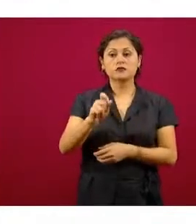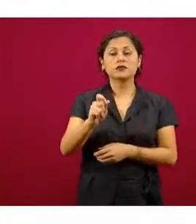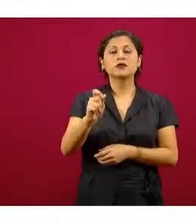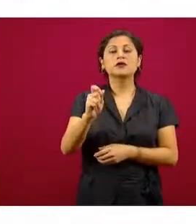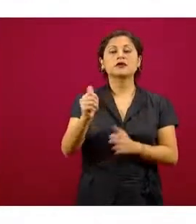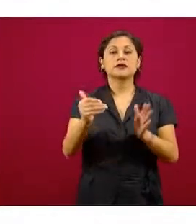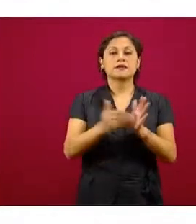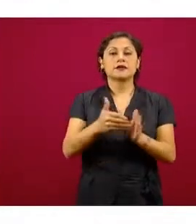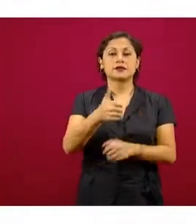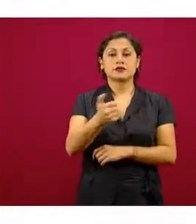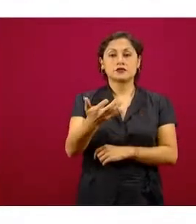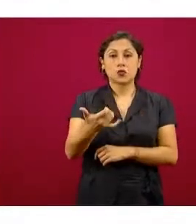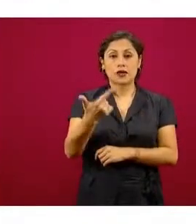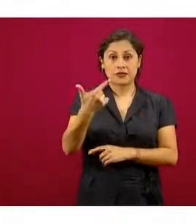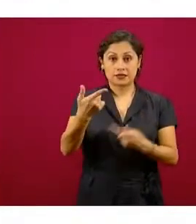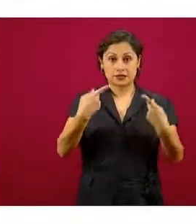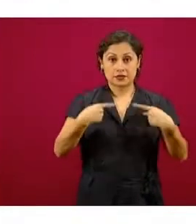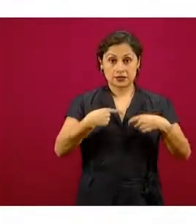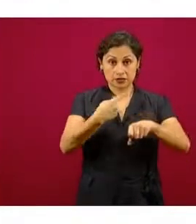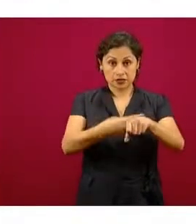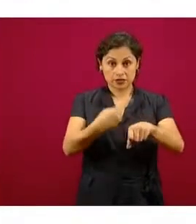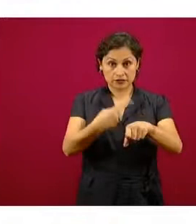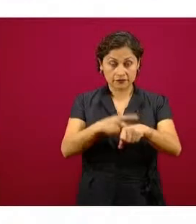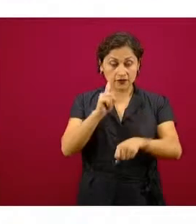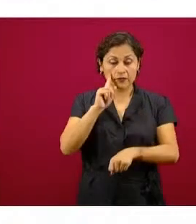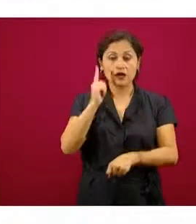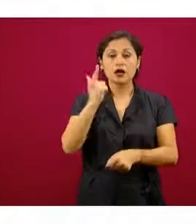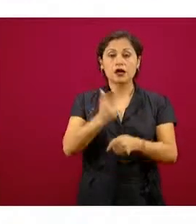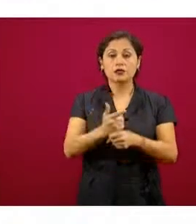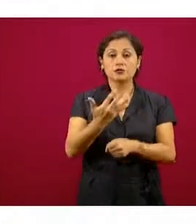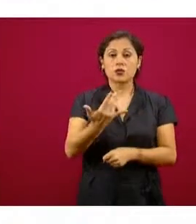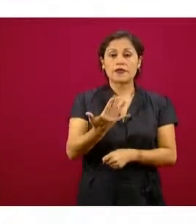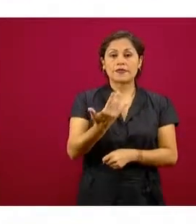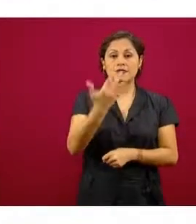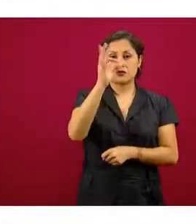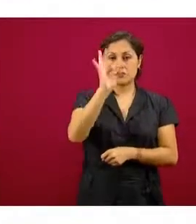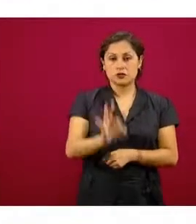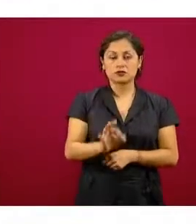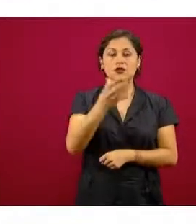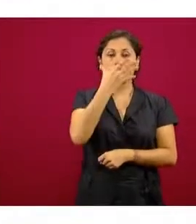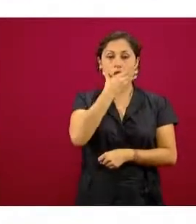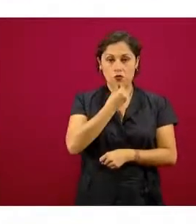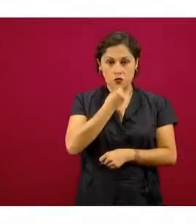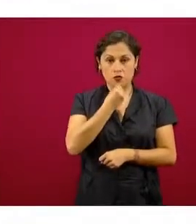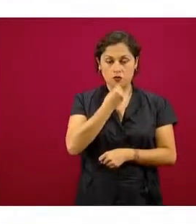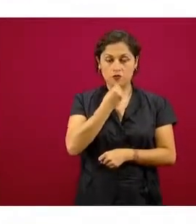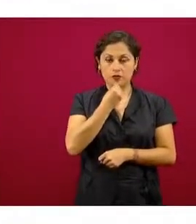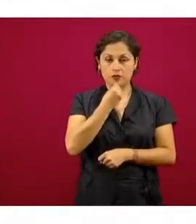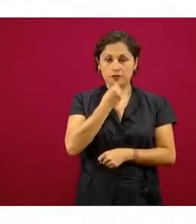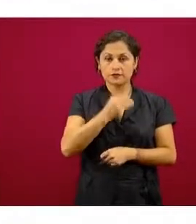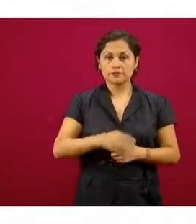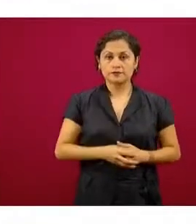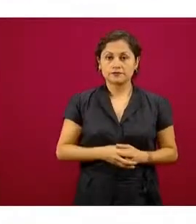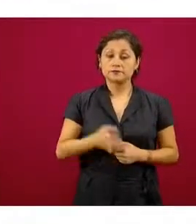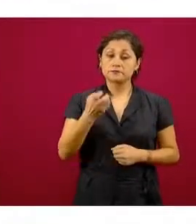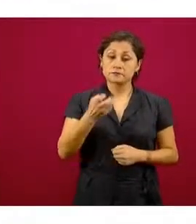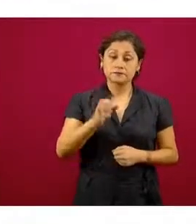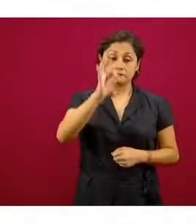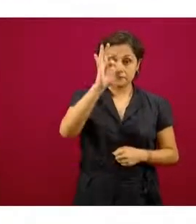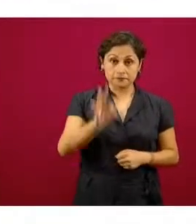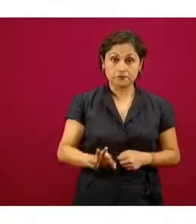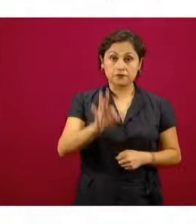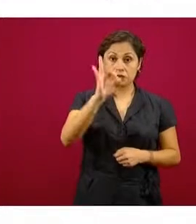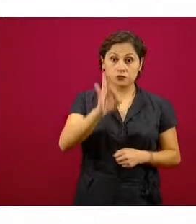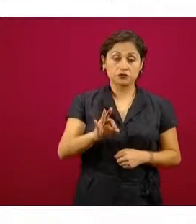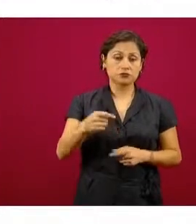220.657 casos confirmados, vemos que el 55% de ellos han sido hombres, es decir, un poco más de la mitad, y es un porcentaje que más o